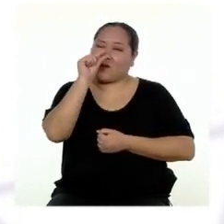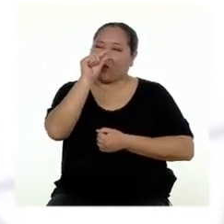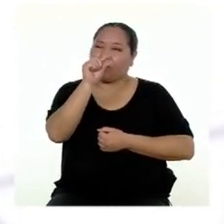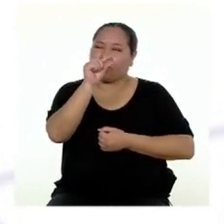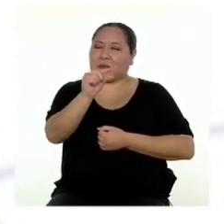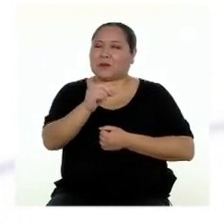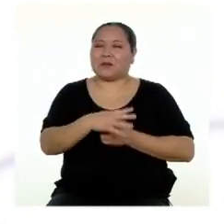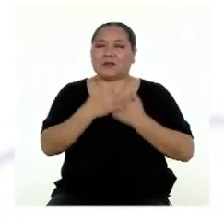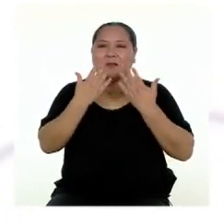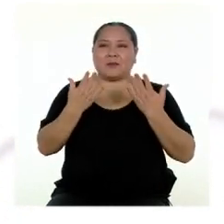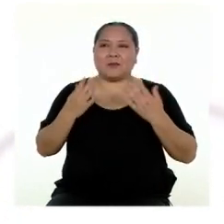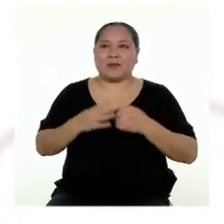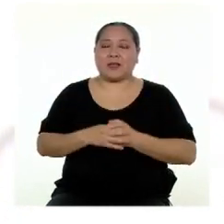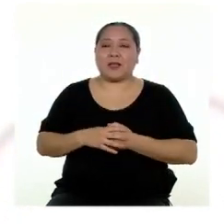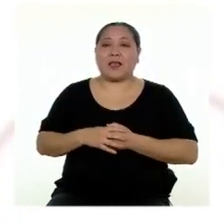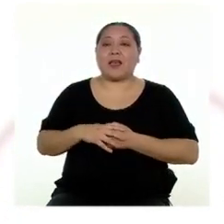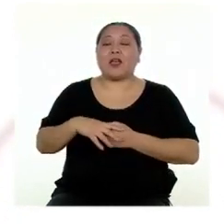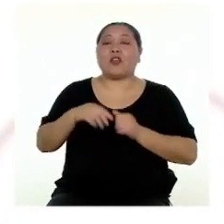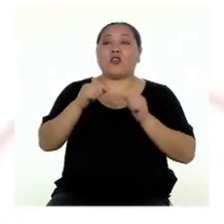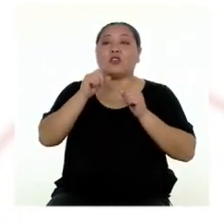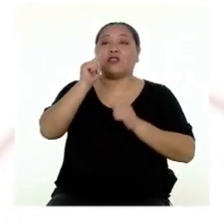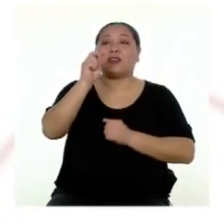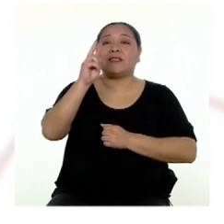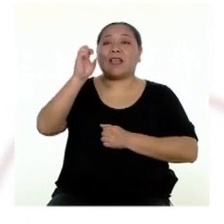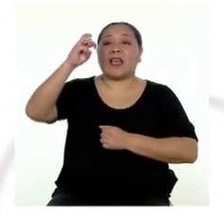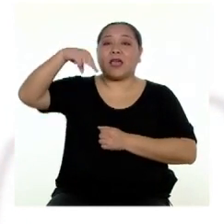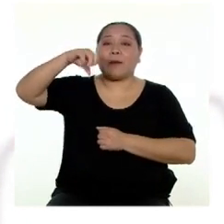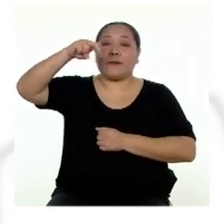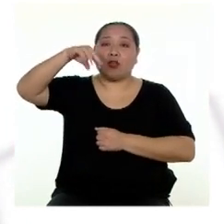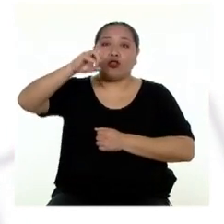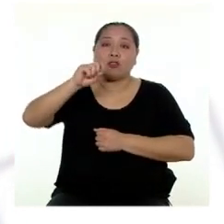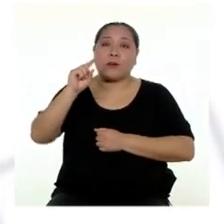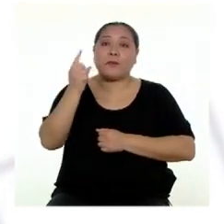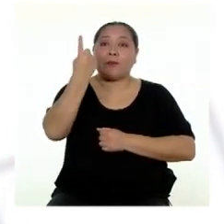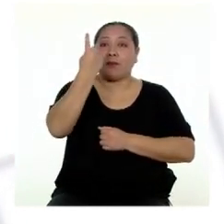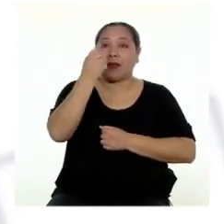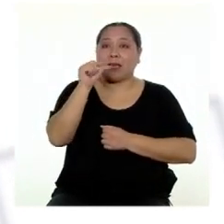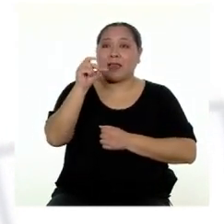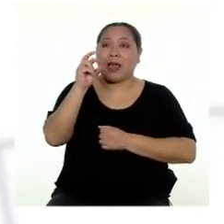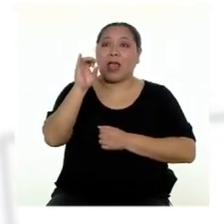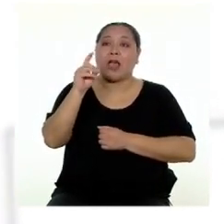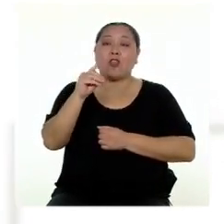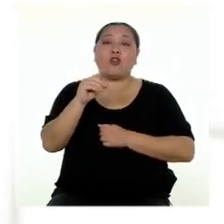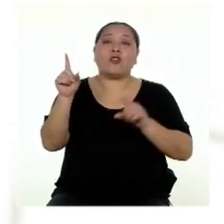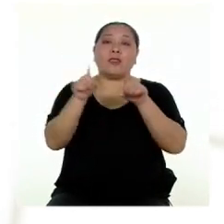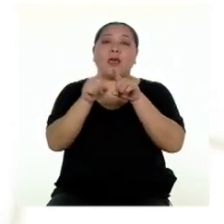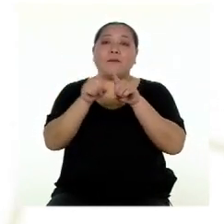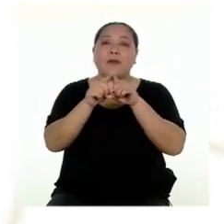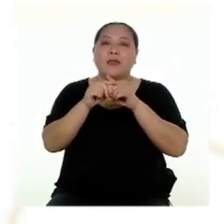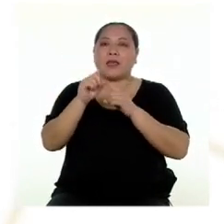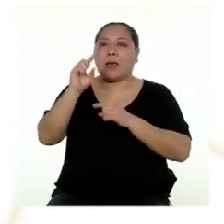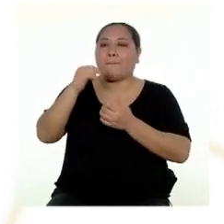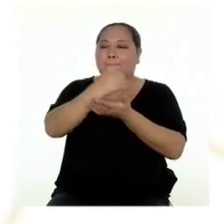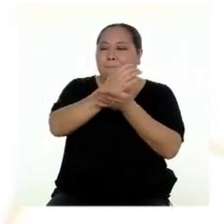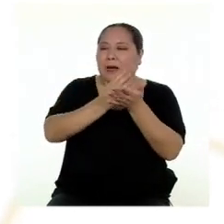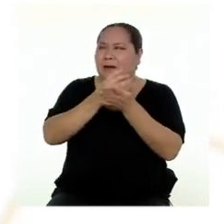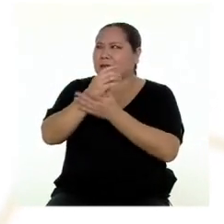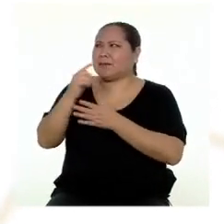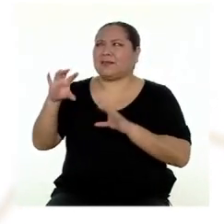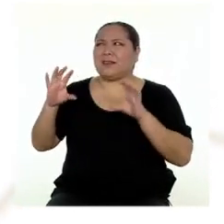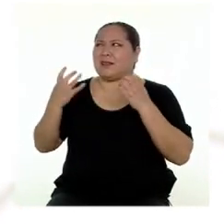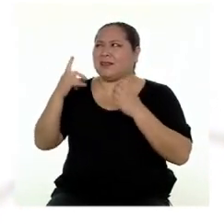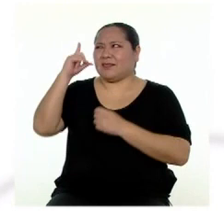pequeño. Los términos de primer grado también tienen partes. ¿También? Esta clase va a ser muy